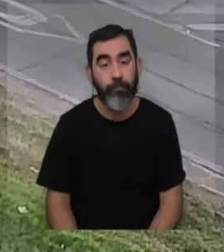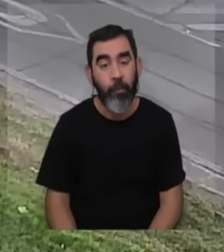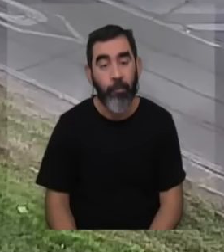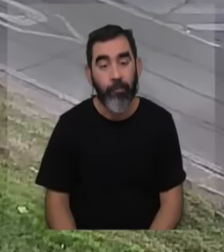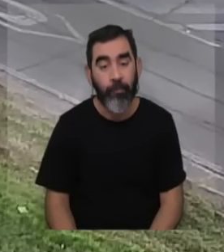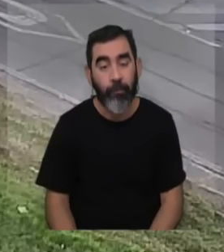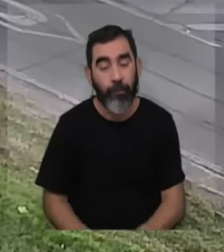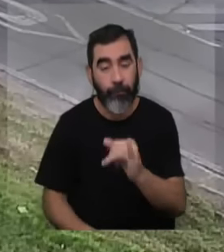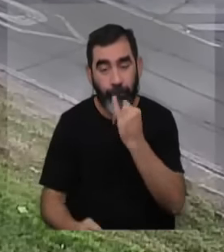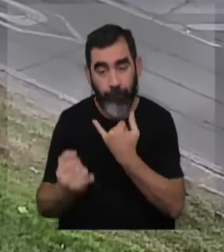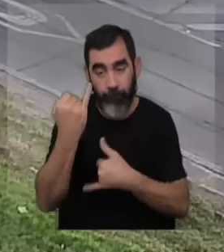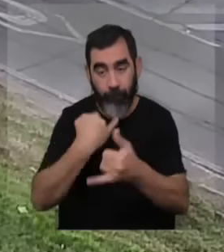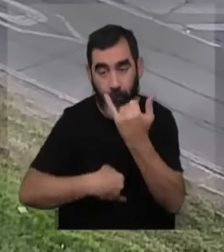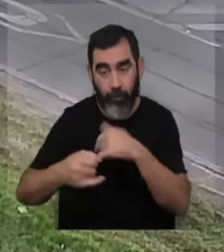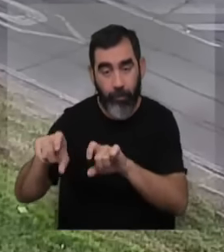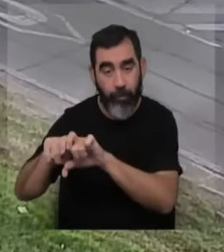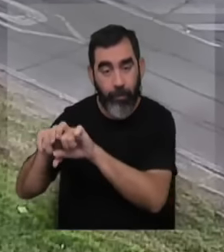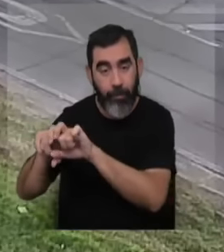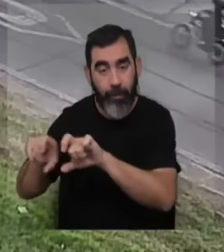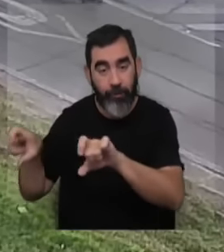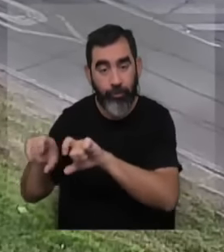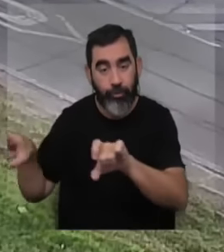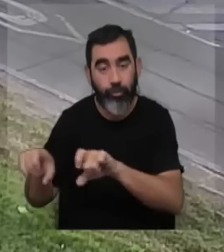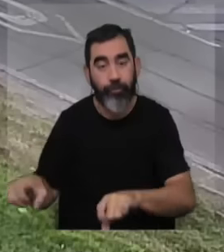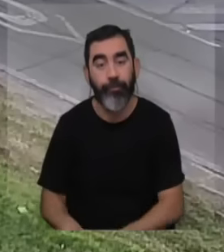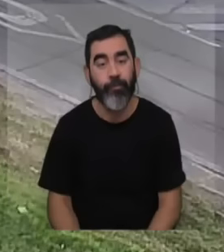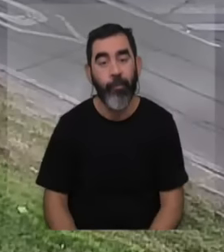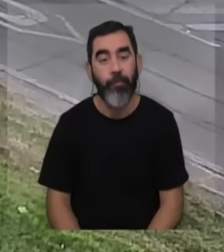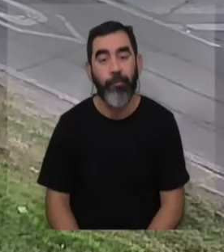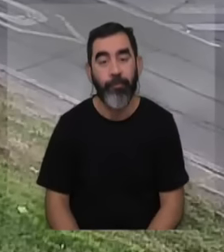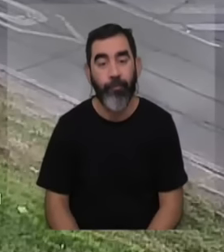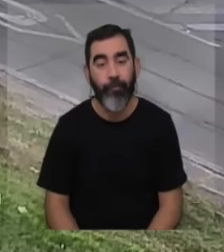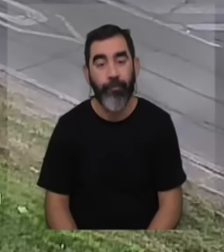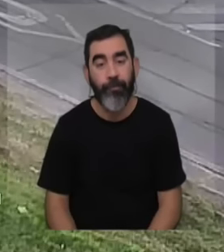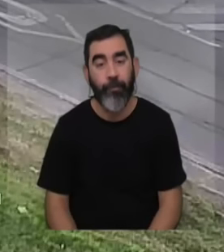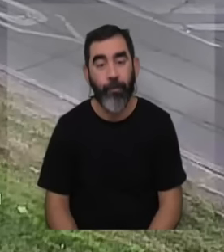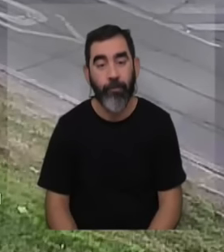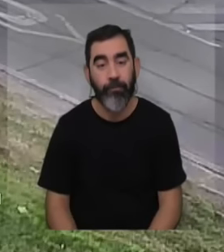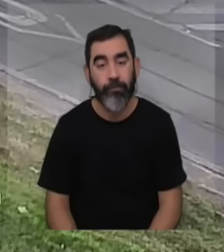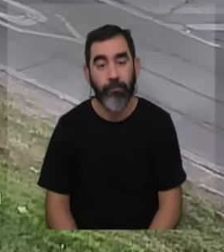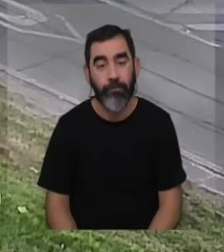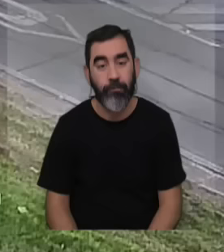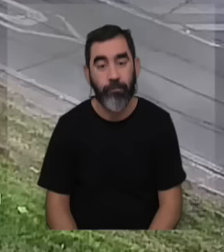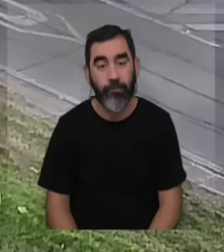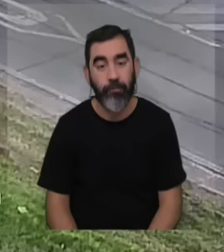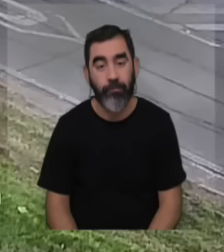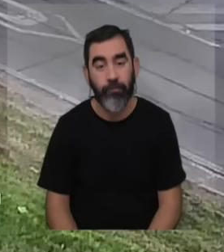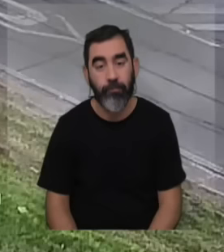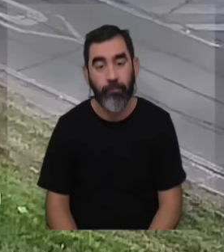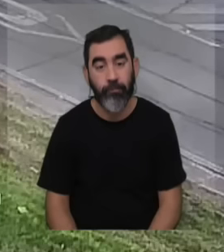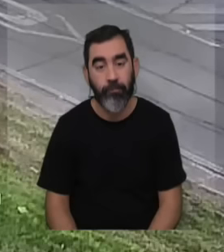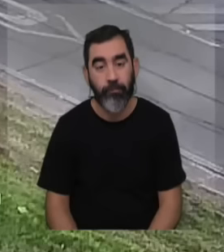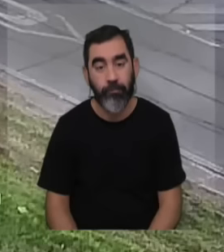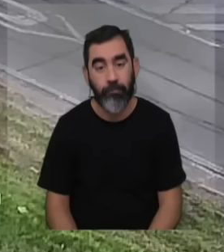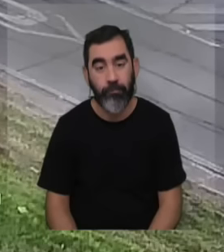no @im trito @md transporte para seguir en tiempo real cualquier cambio en la circulación está